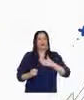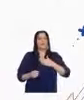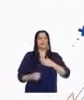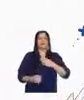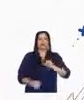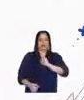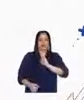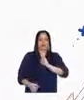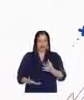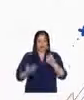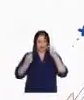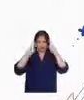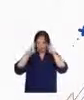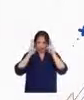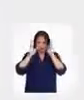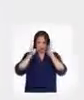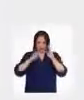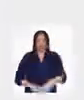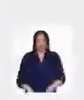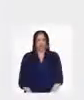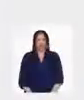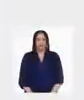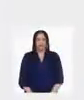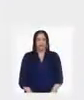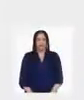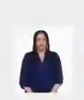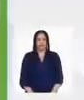la identidad. Vamos a escucharla.